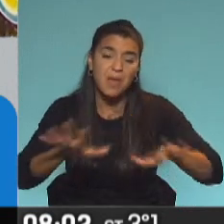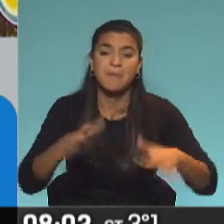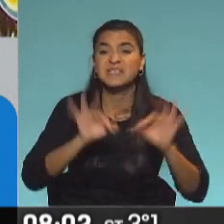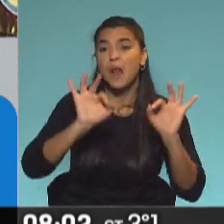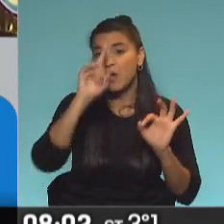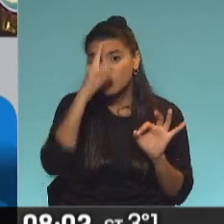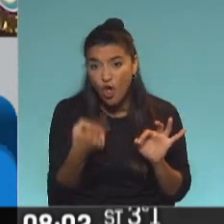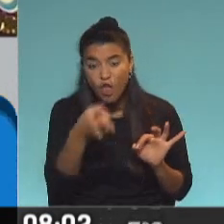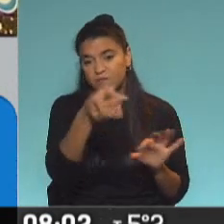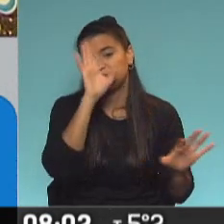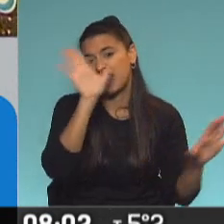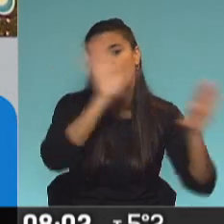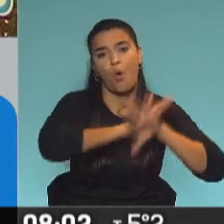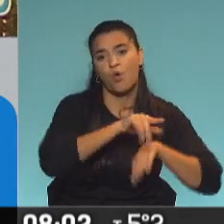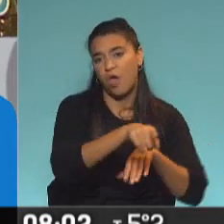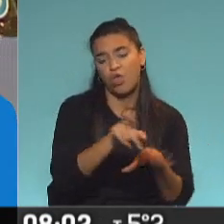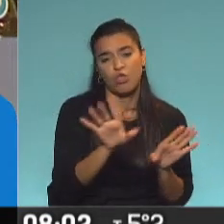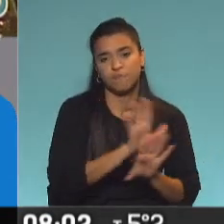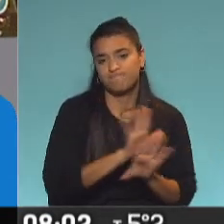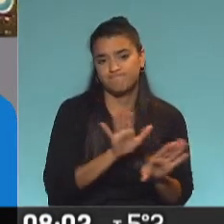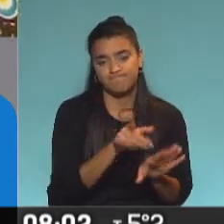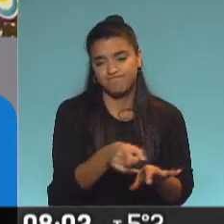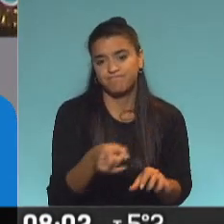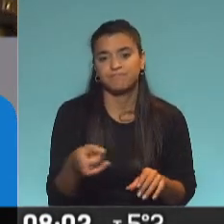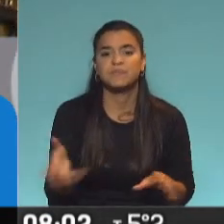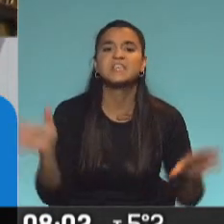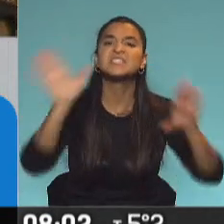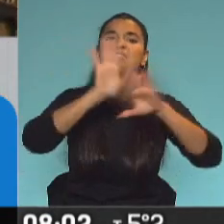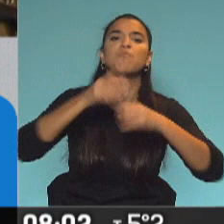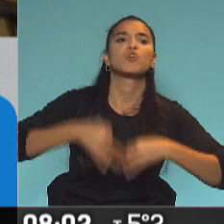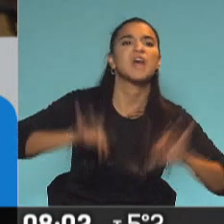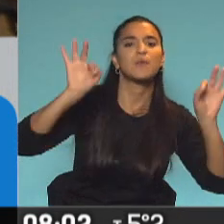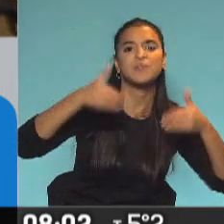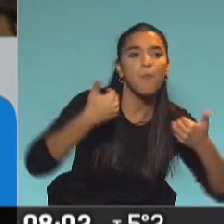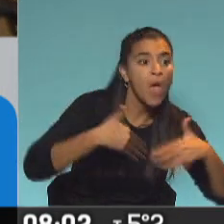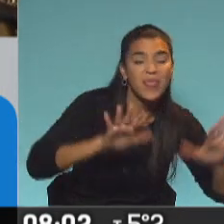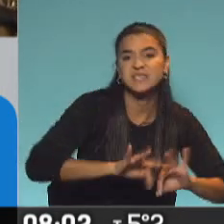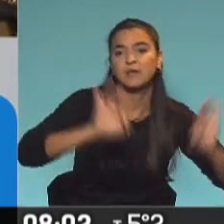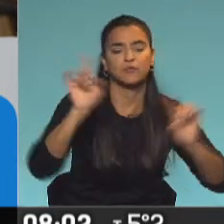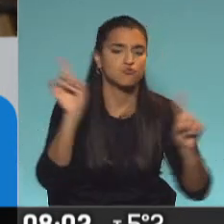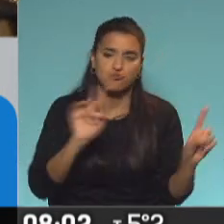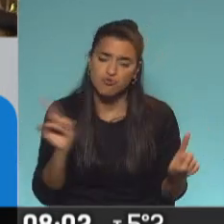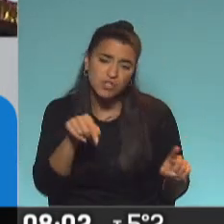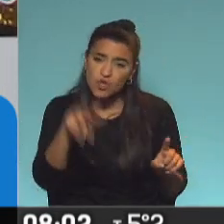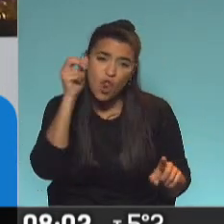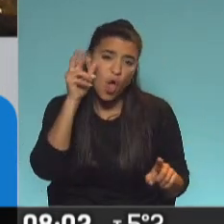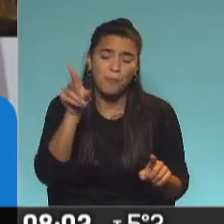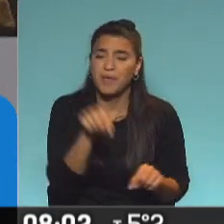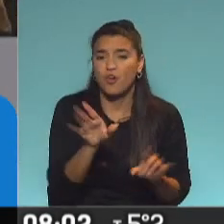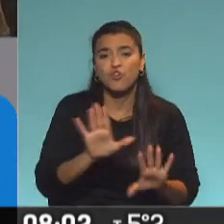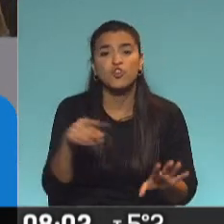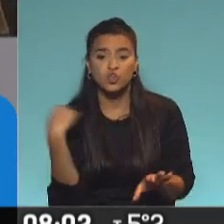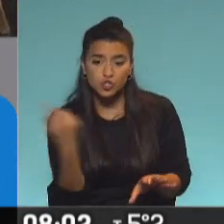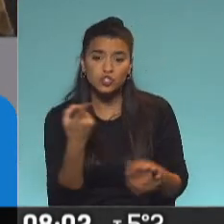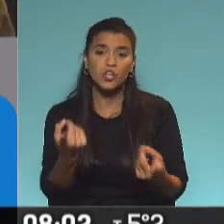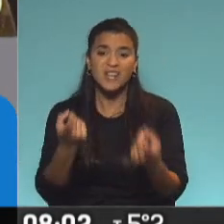solo está equivocado. No hay nada peor que el sálvese quien pueda. Lo peor que nos podría pasar es el sálvese quien pueda. Por eso